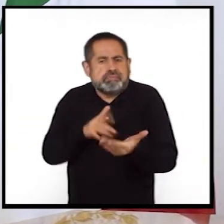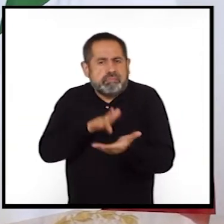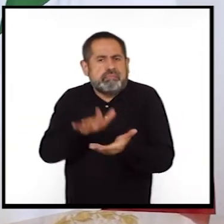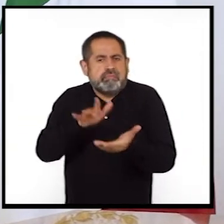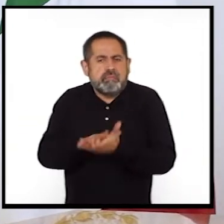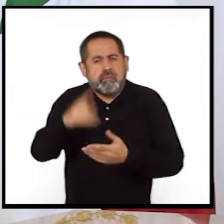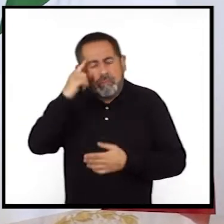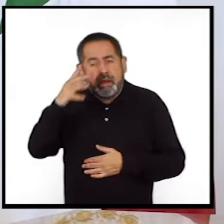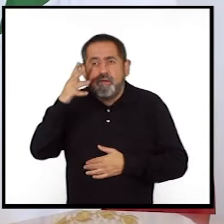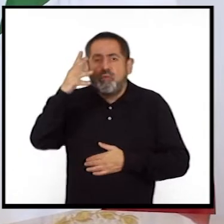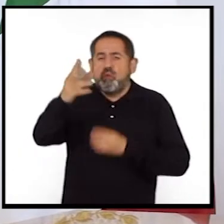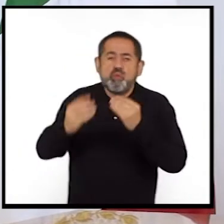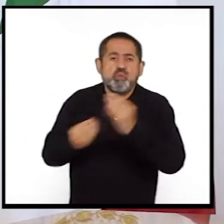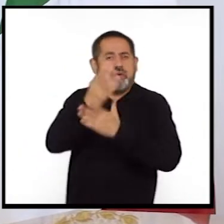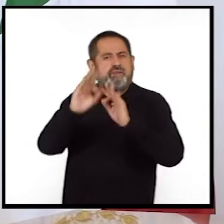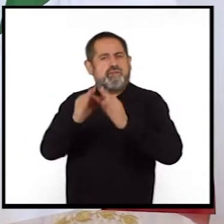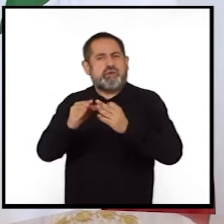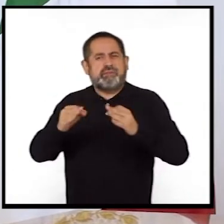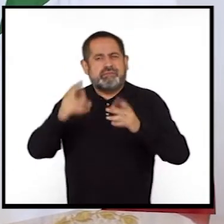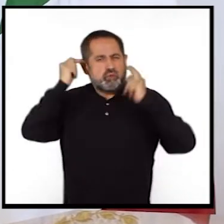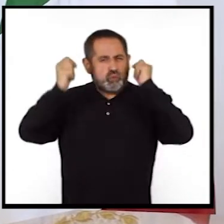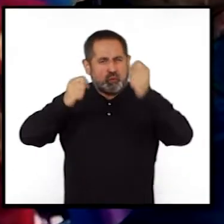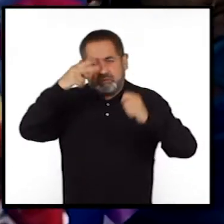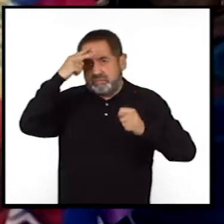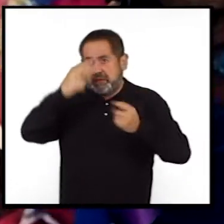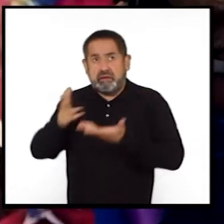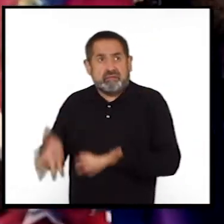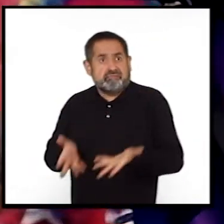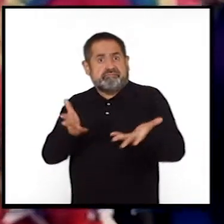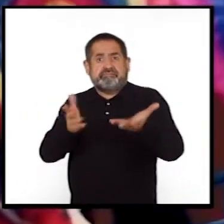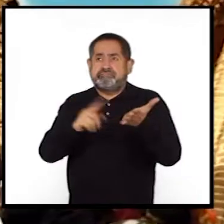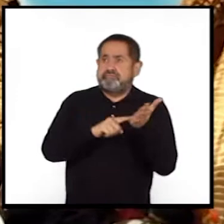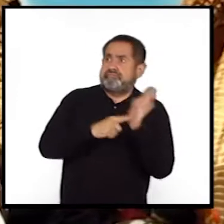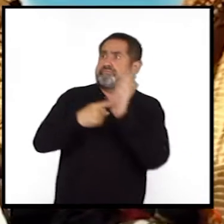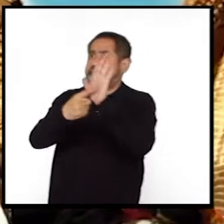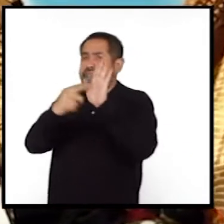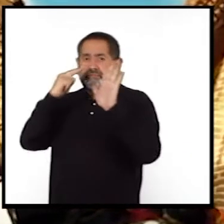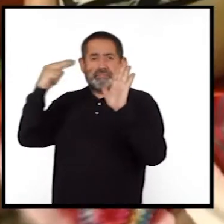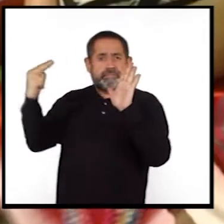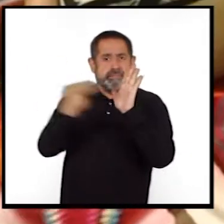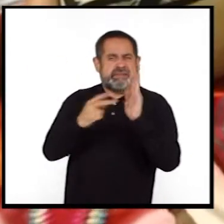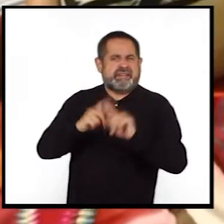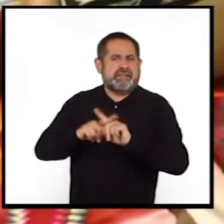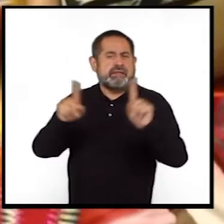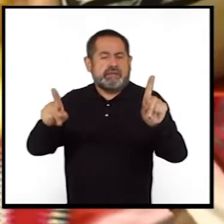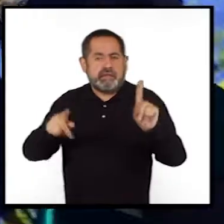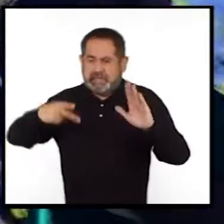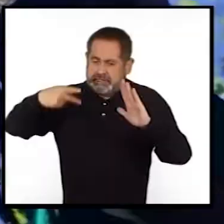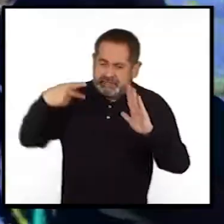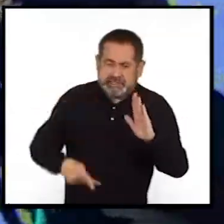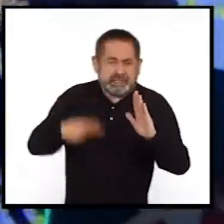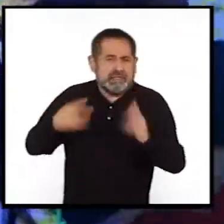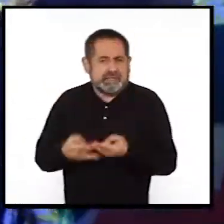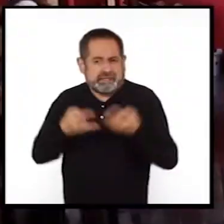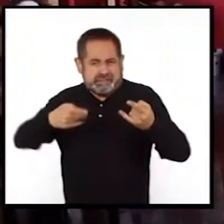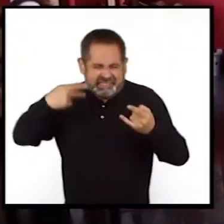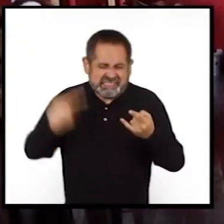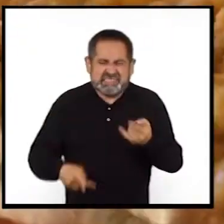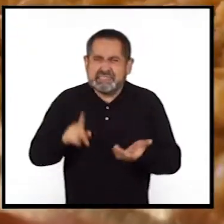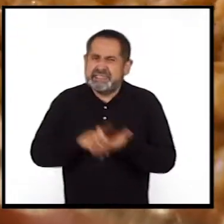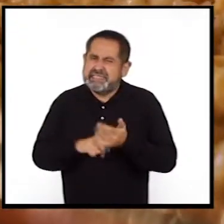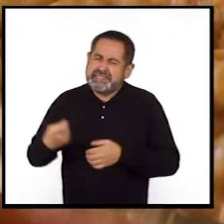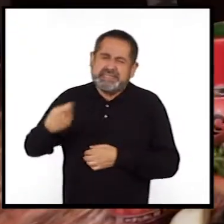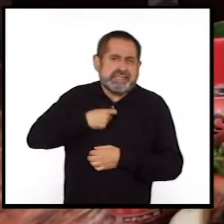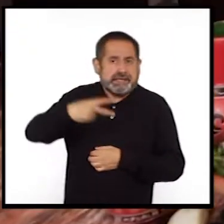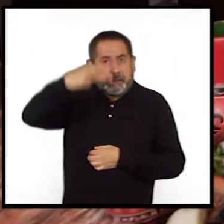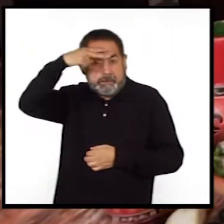nuevo rostro del turismo de México, donde se muestra el patrimonio más íntimo y